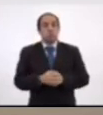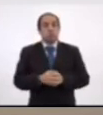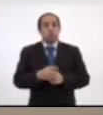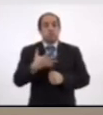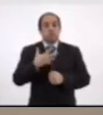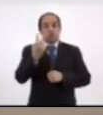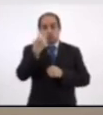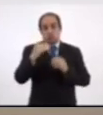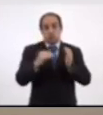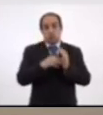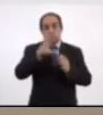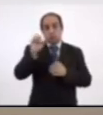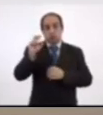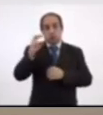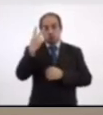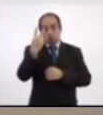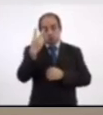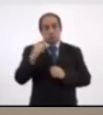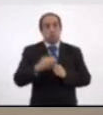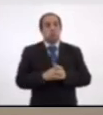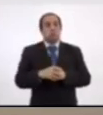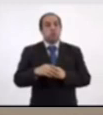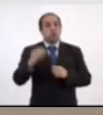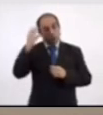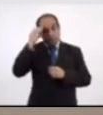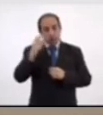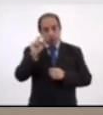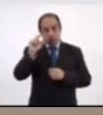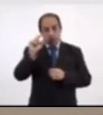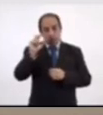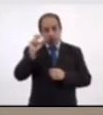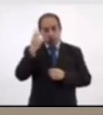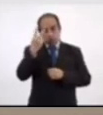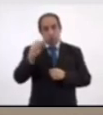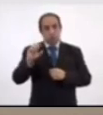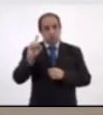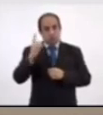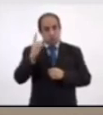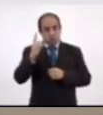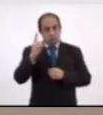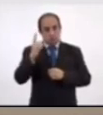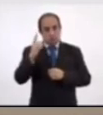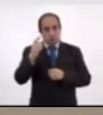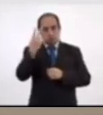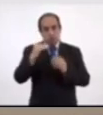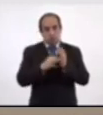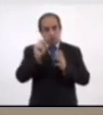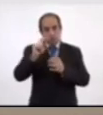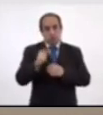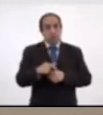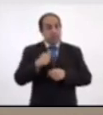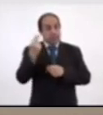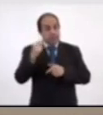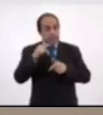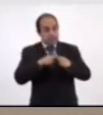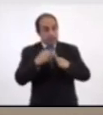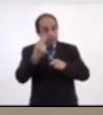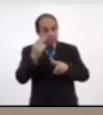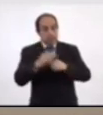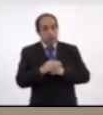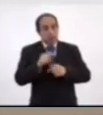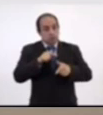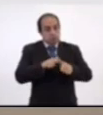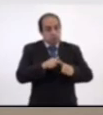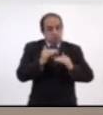tener 2,532 camas el 31 de diciembre de 2020 y aún así seguía siendo necesario seguir